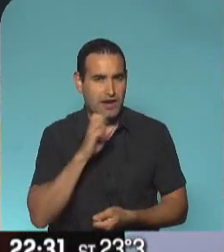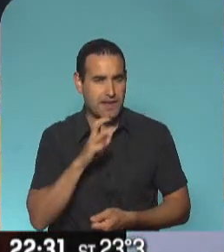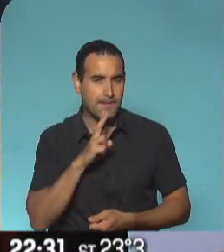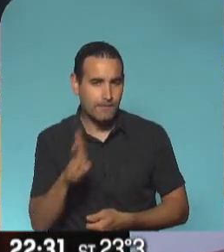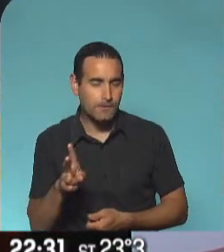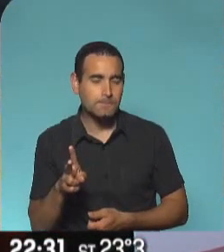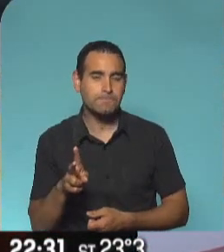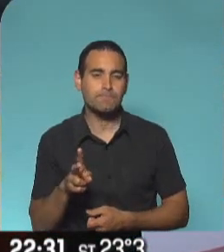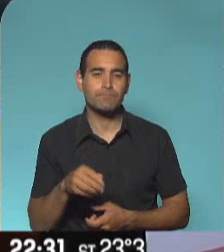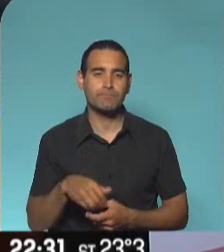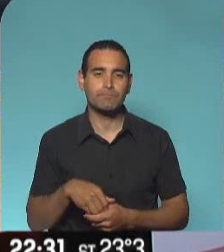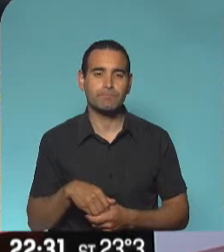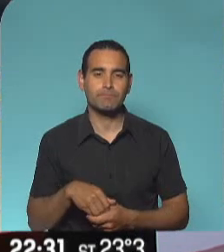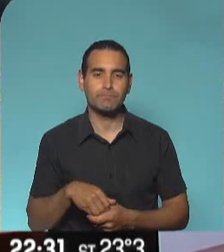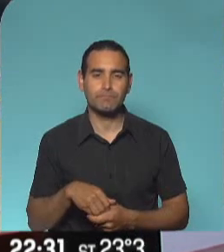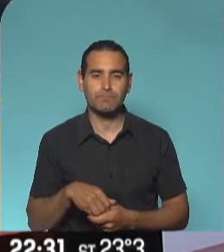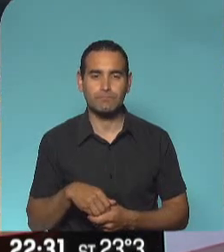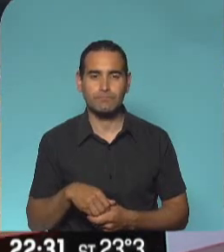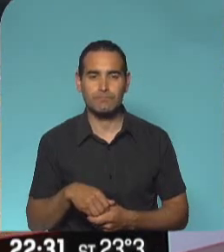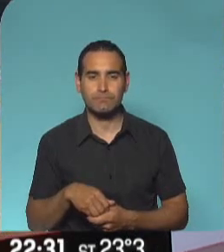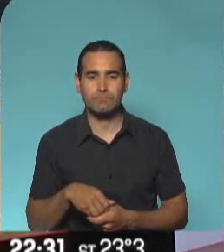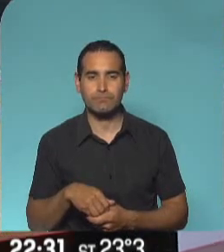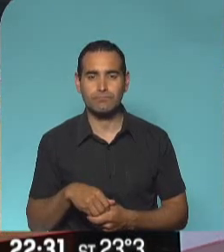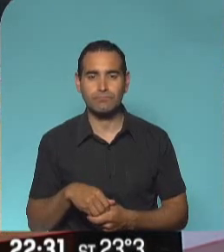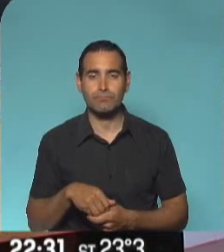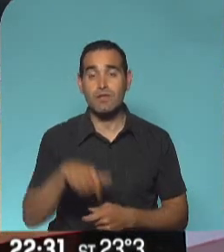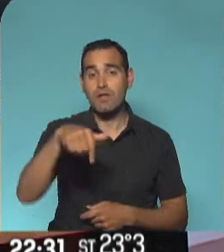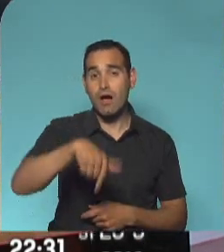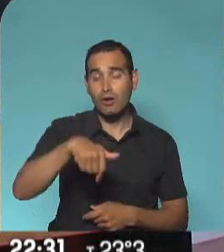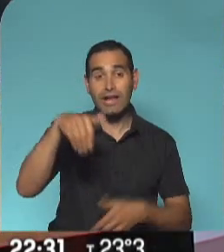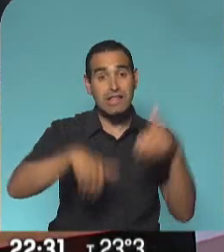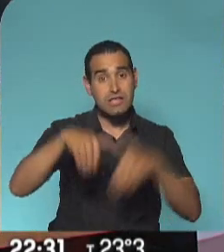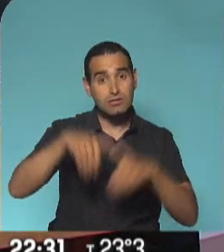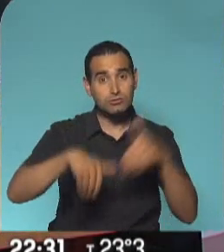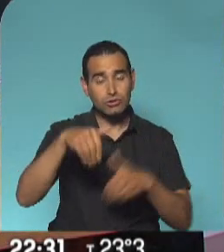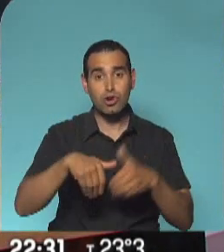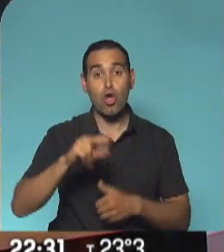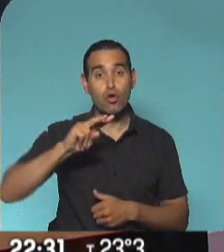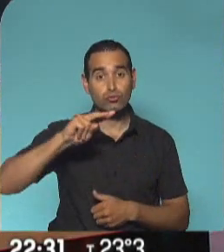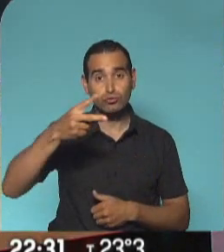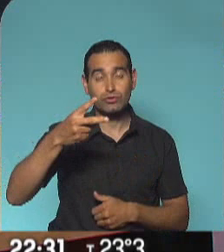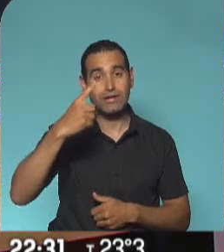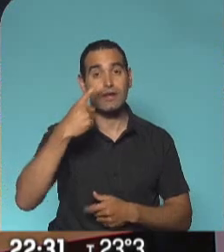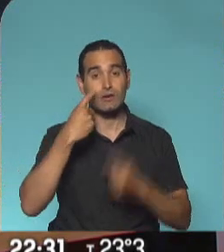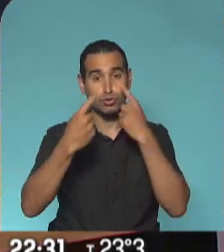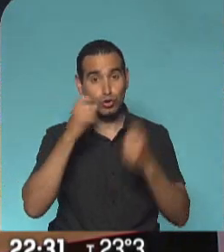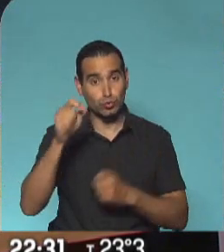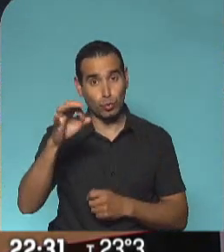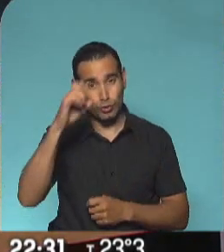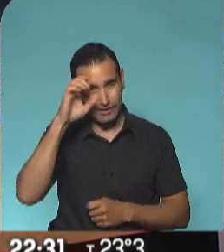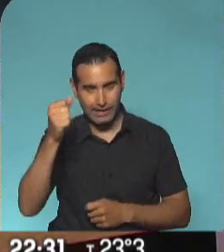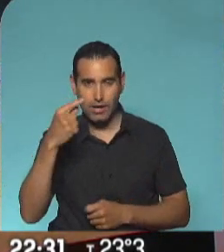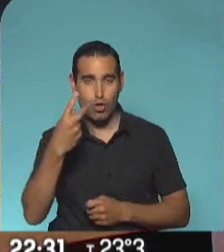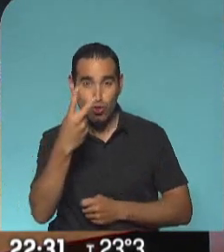favorable a una presentación de él, y ahora las elecciones que 2 veces la auditoría de la OEA ha dado como